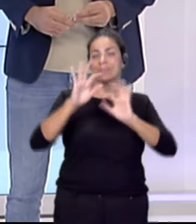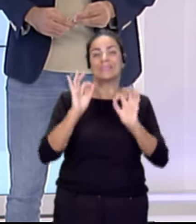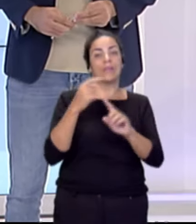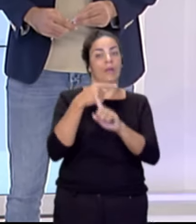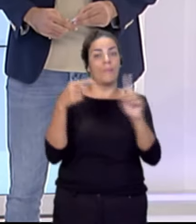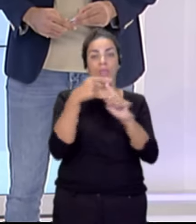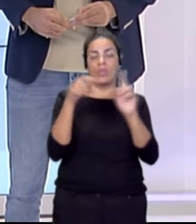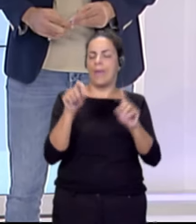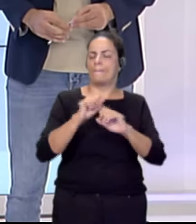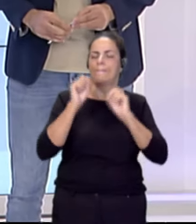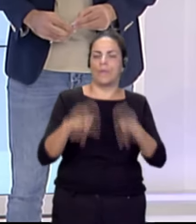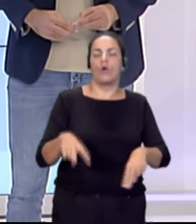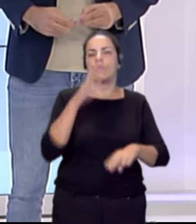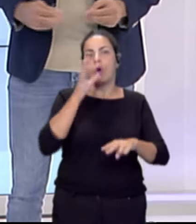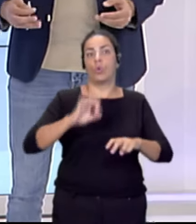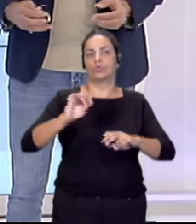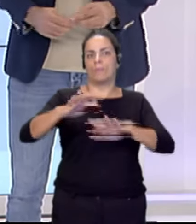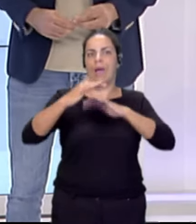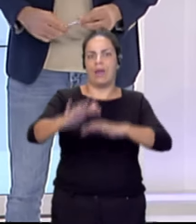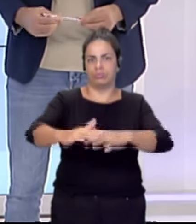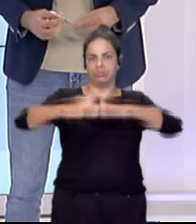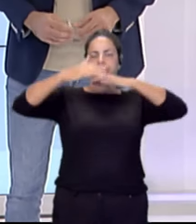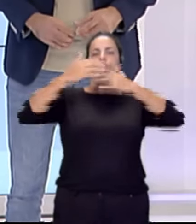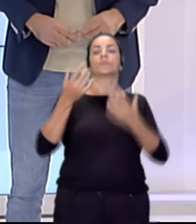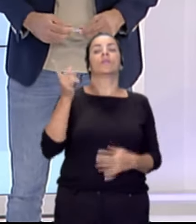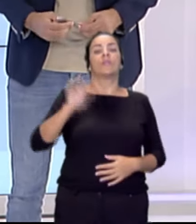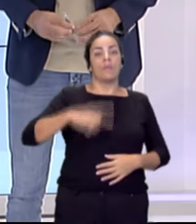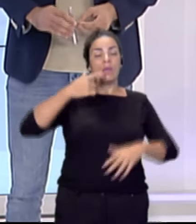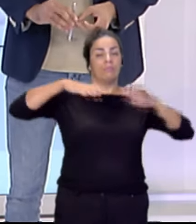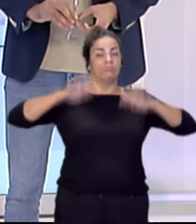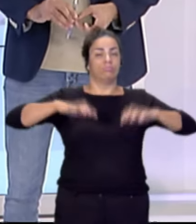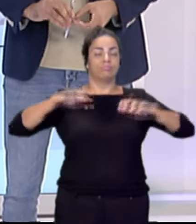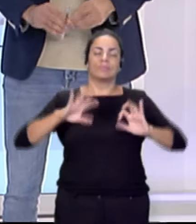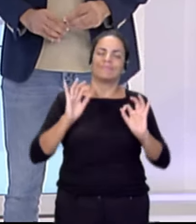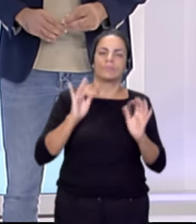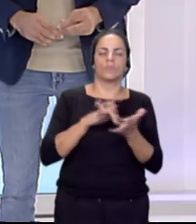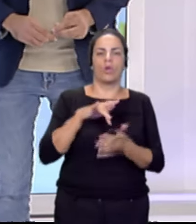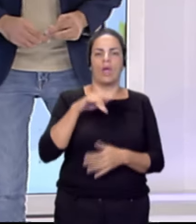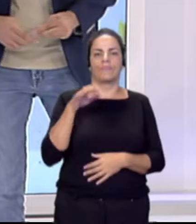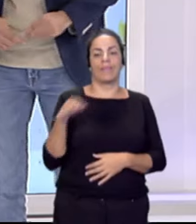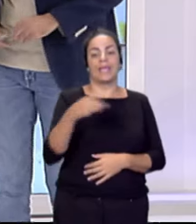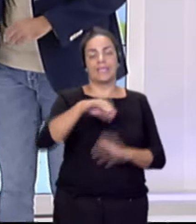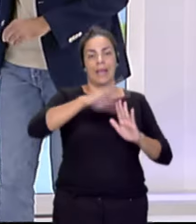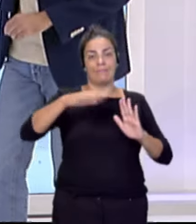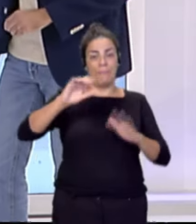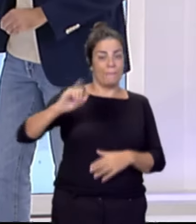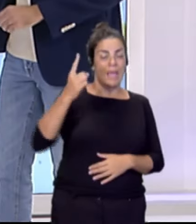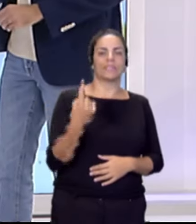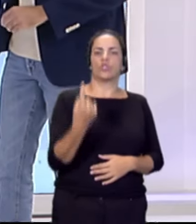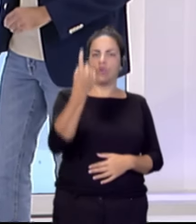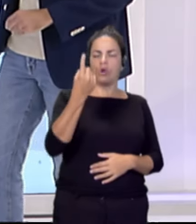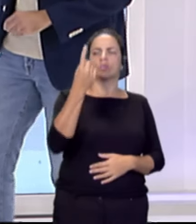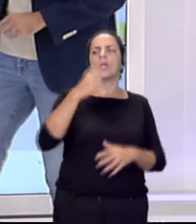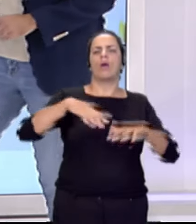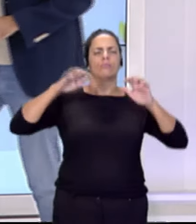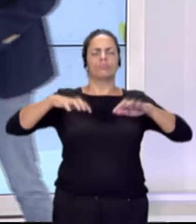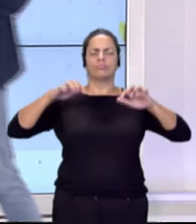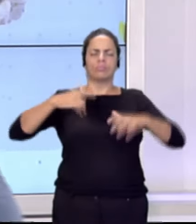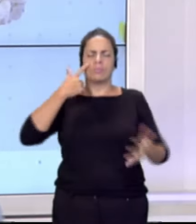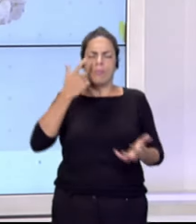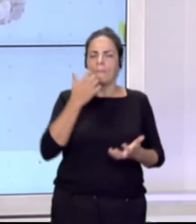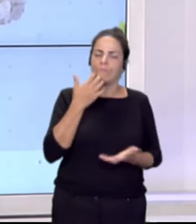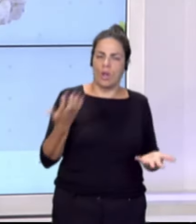día con la pleamar. Además, como decimos, precipitaciones sobre todo afectando al norte de las islas más montañosas. Las cantidades más destacables, por